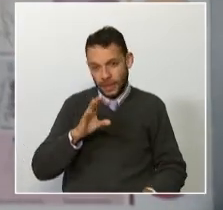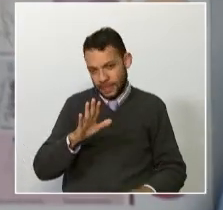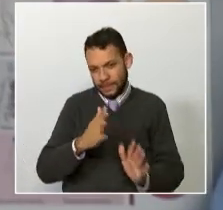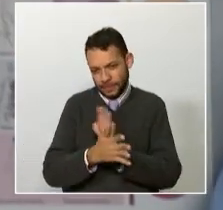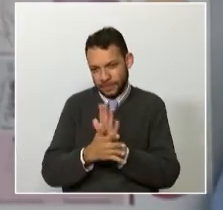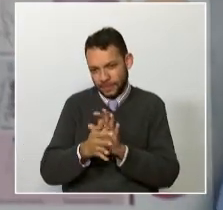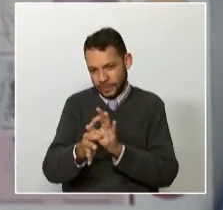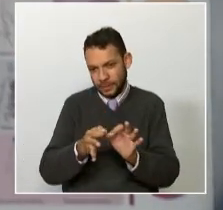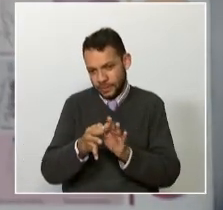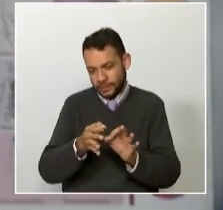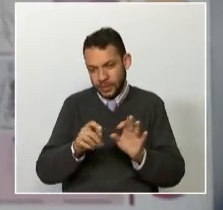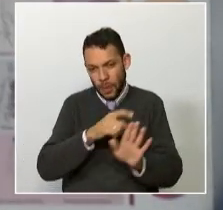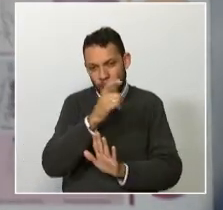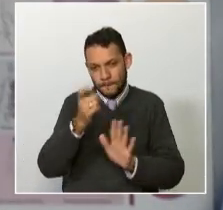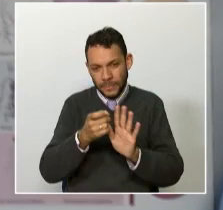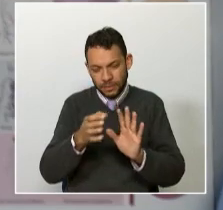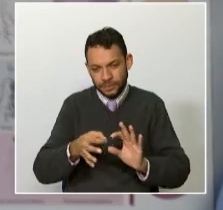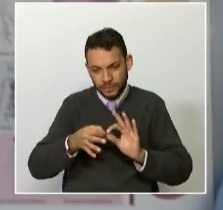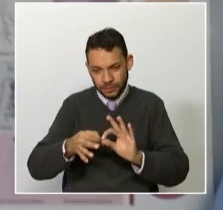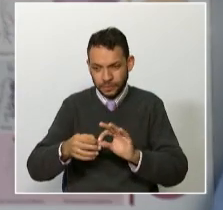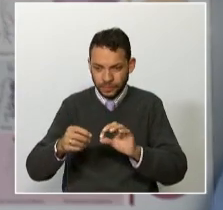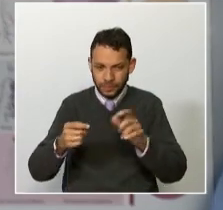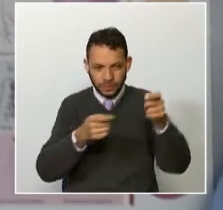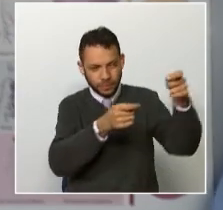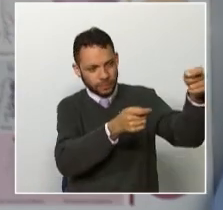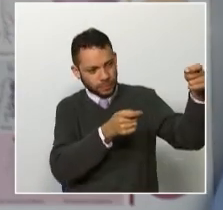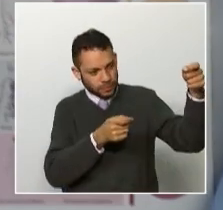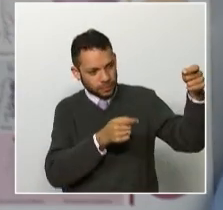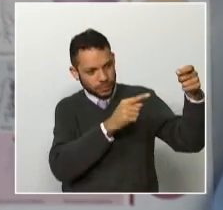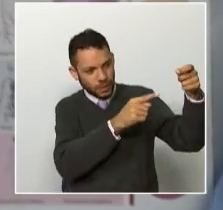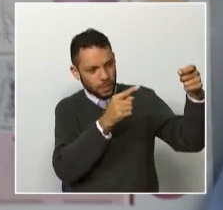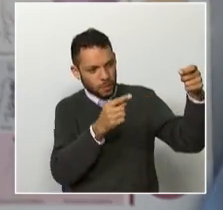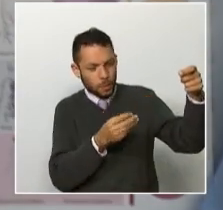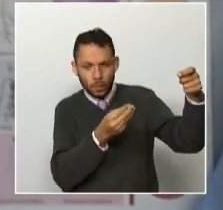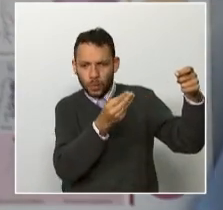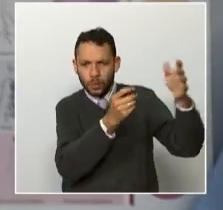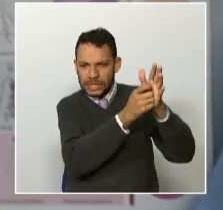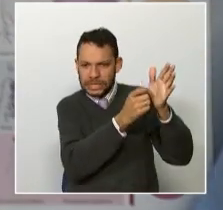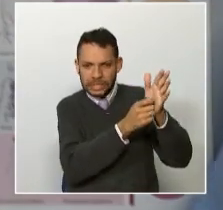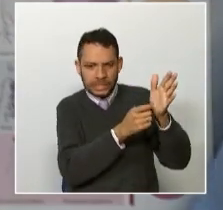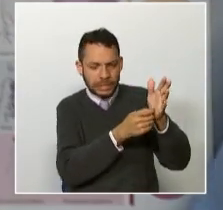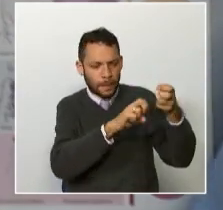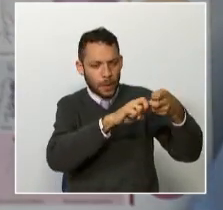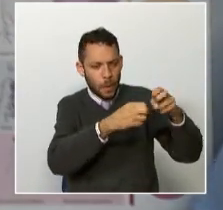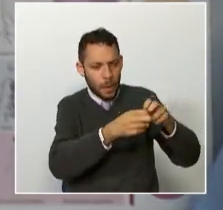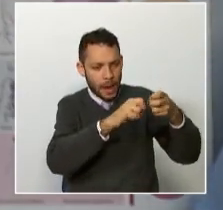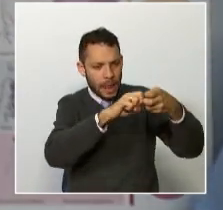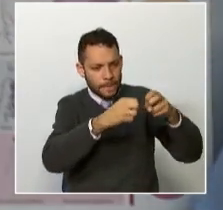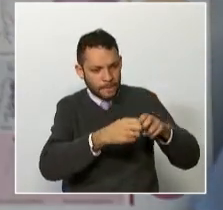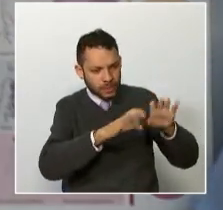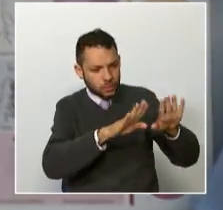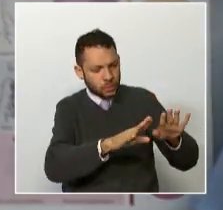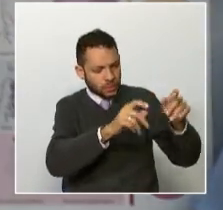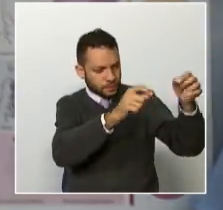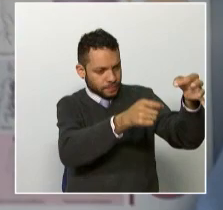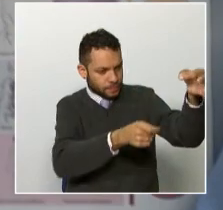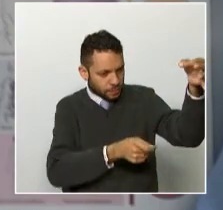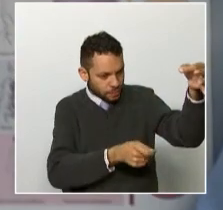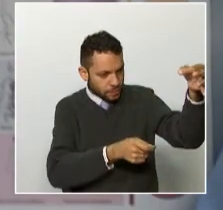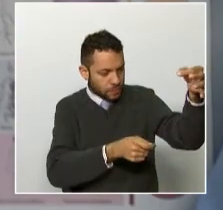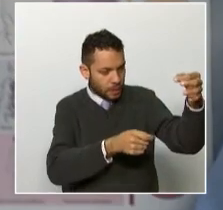si miramos de forma integral, Irma tiene muchos campos, muchas interferencias que tenemos que ir